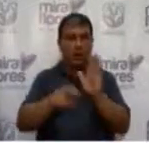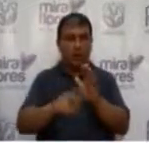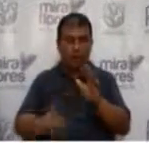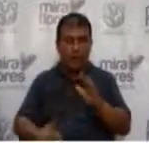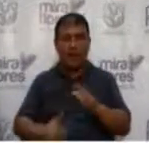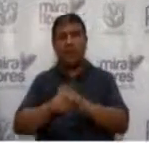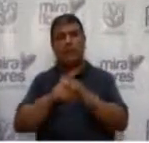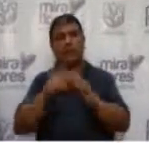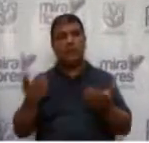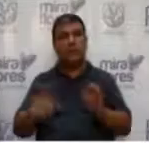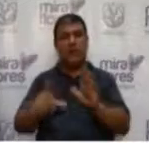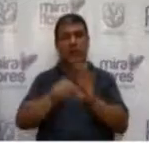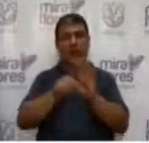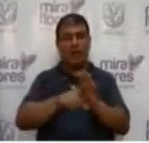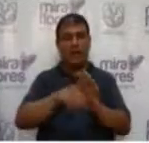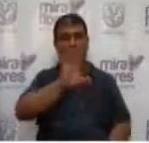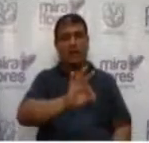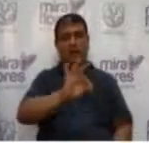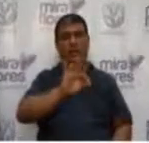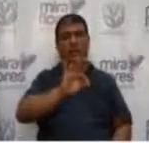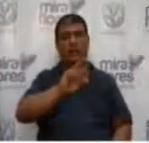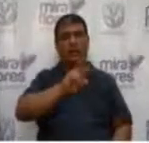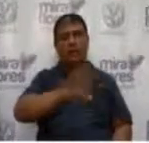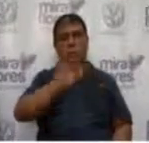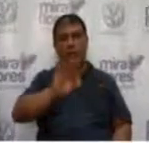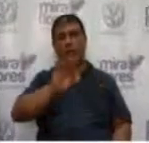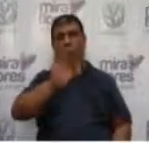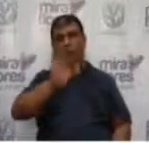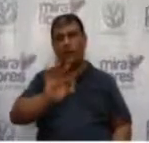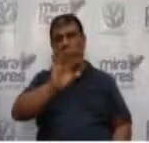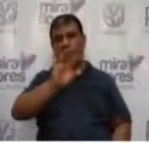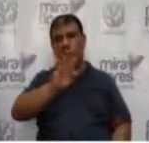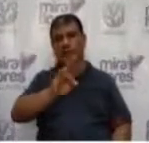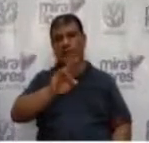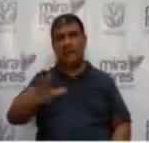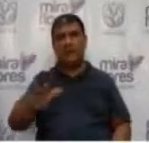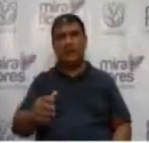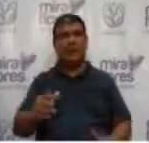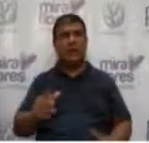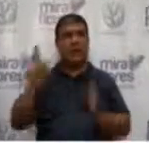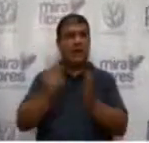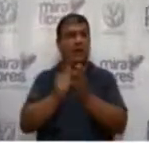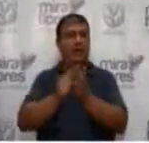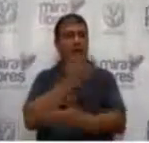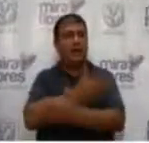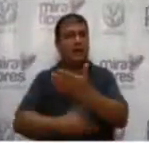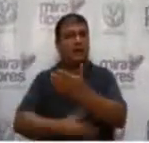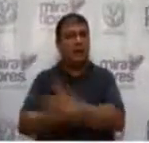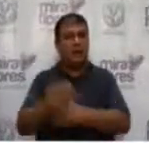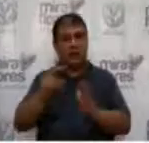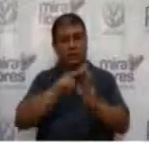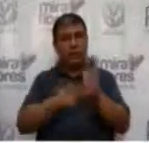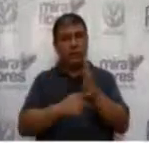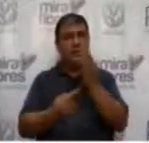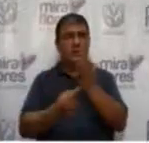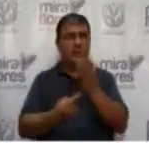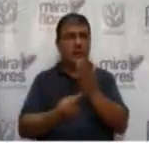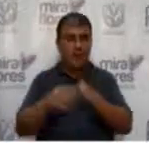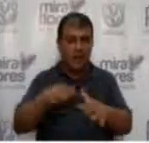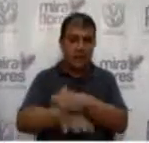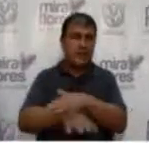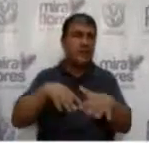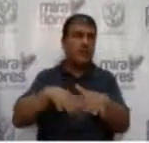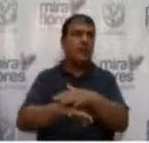han salido de la ley 29.973, la nueva ley general de la persona con discapacidad y otras normas técnicas de